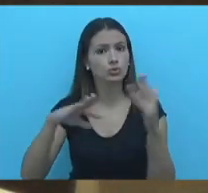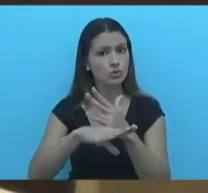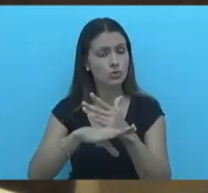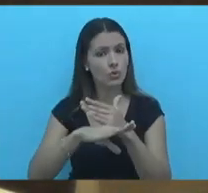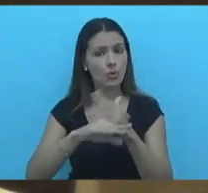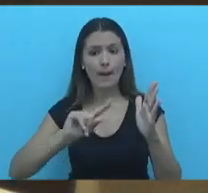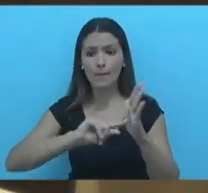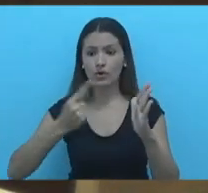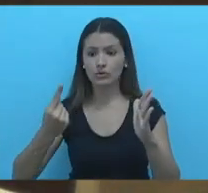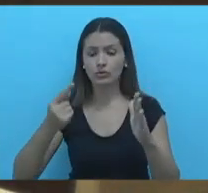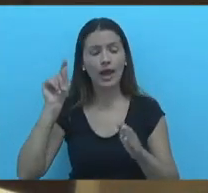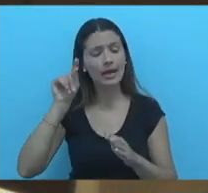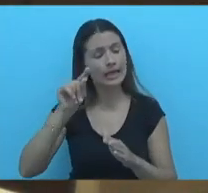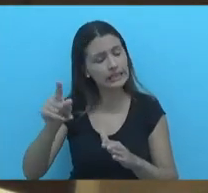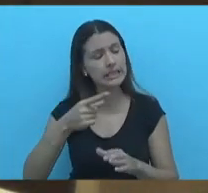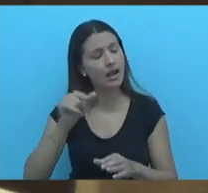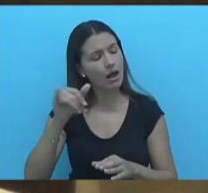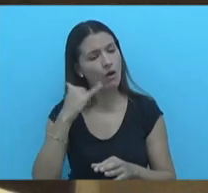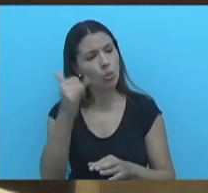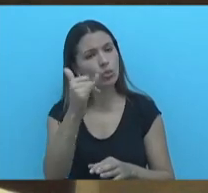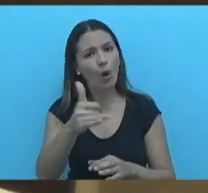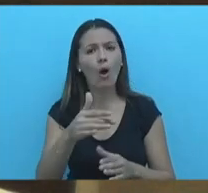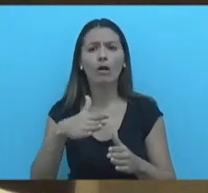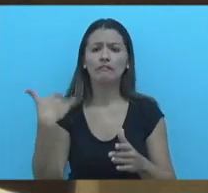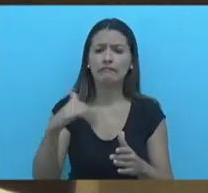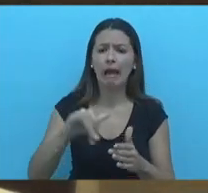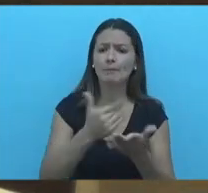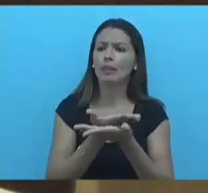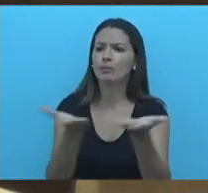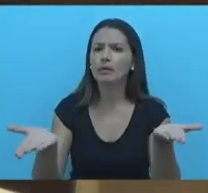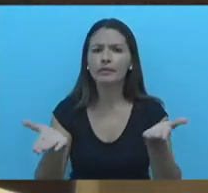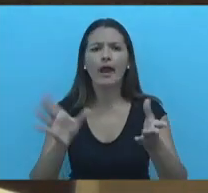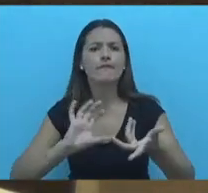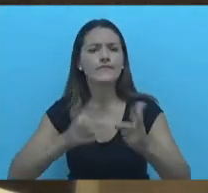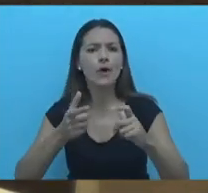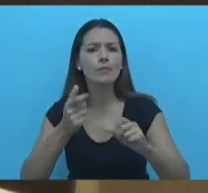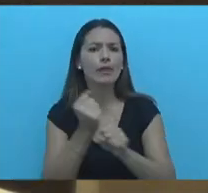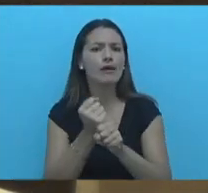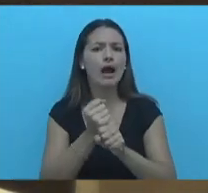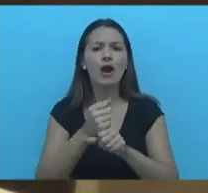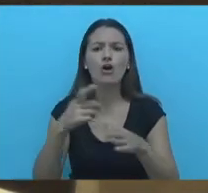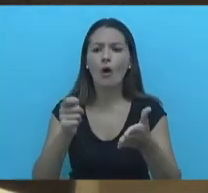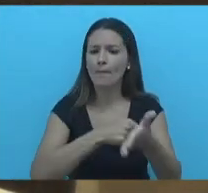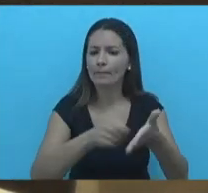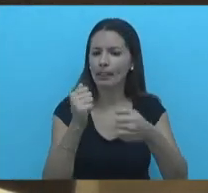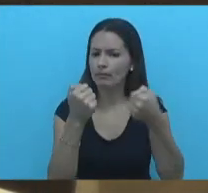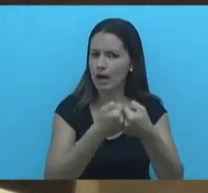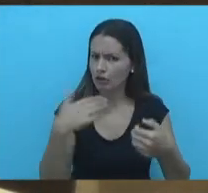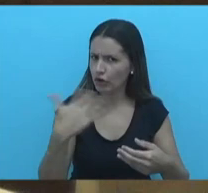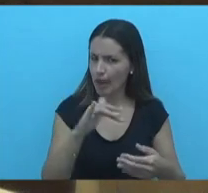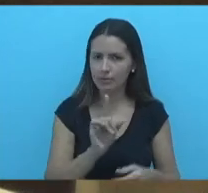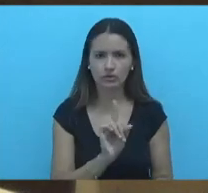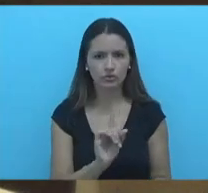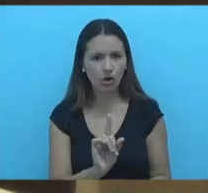en el cual había un apresuramiento de mostrar un logro en materia internacional al firmar este acuerdo. Ese